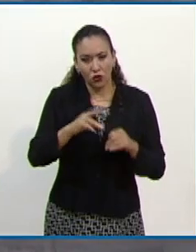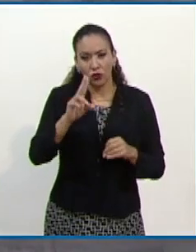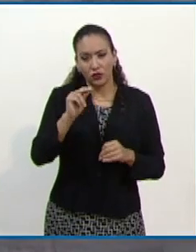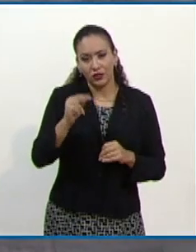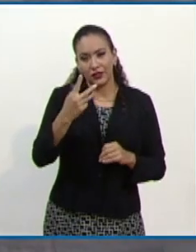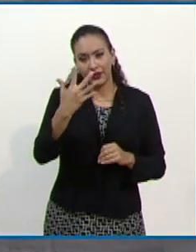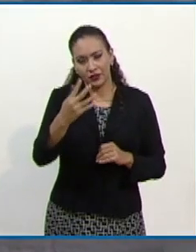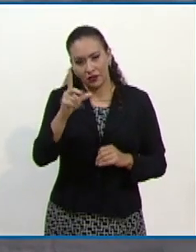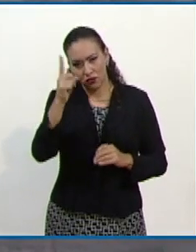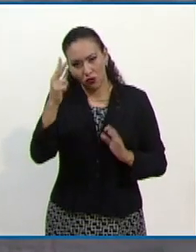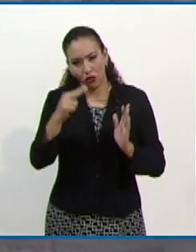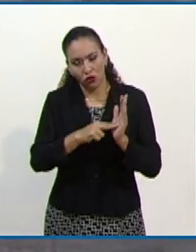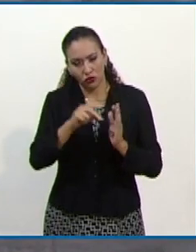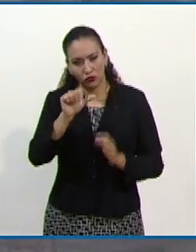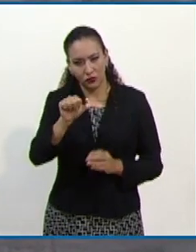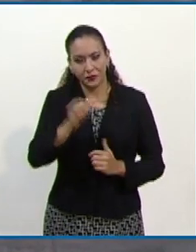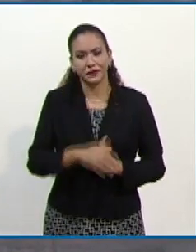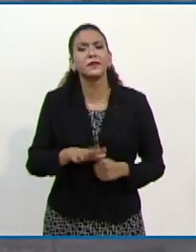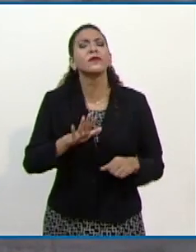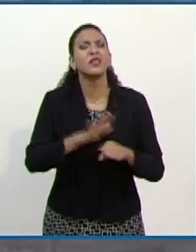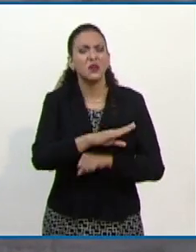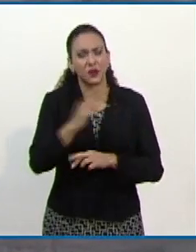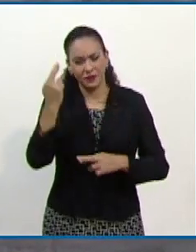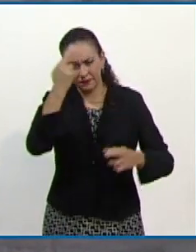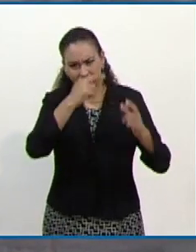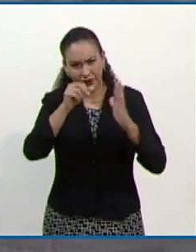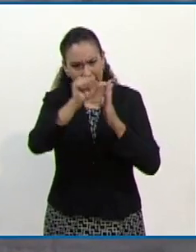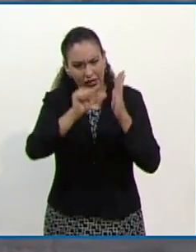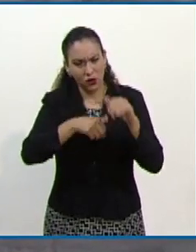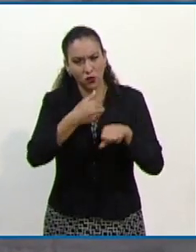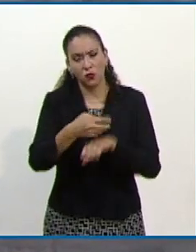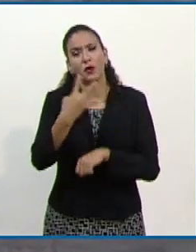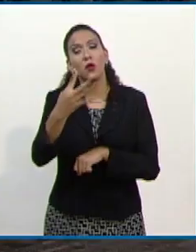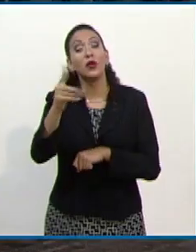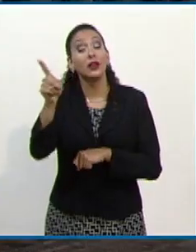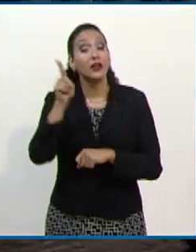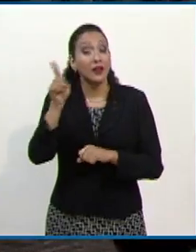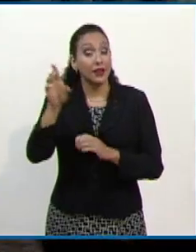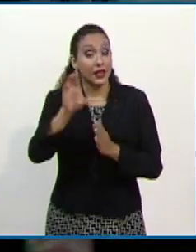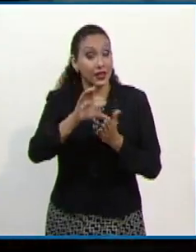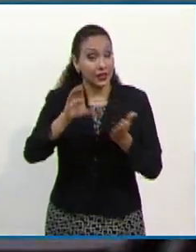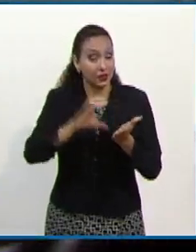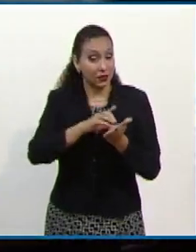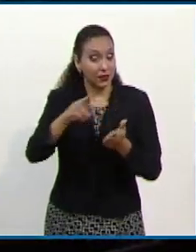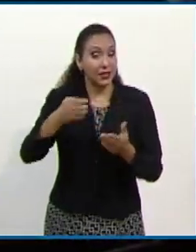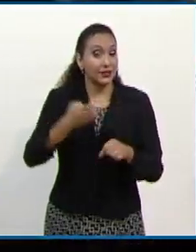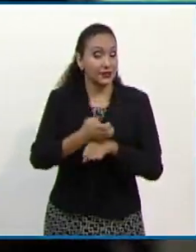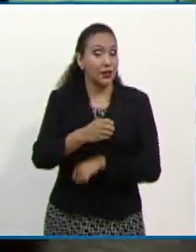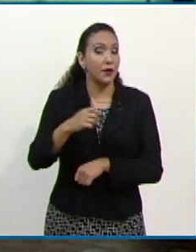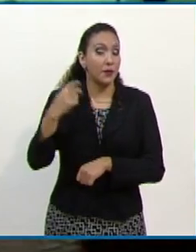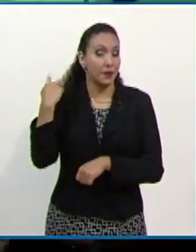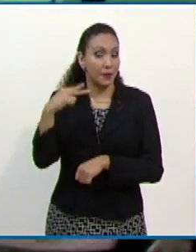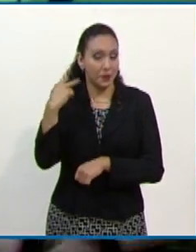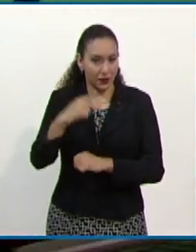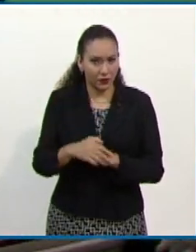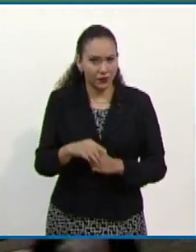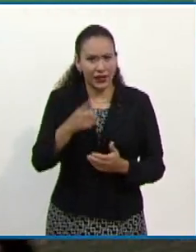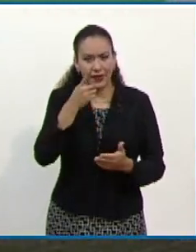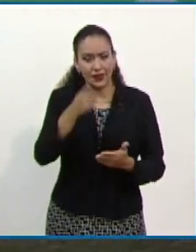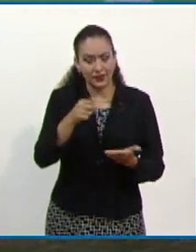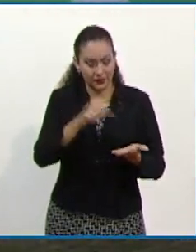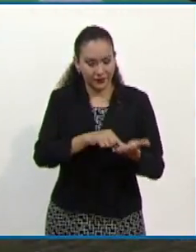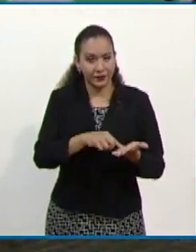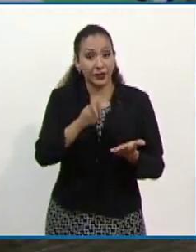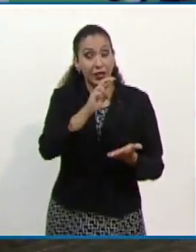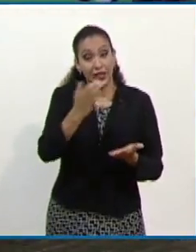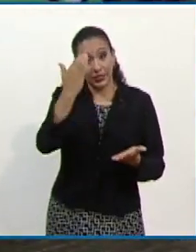85/2016, en la que invalidó una porción del párrafo segundo del artículo 4 de la Constitución de Veracruz, porción que reconocía el derecho a la vida desde